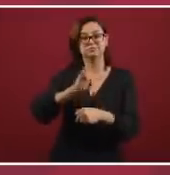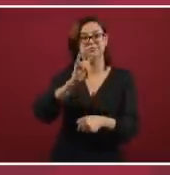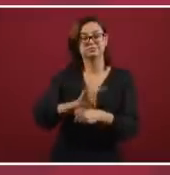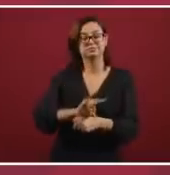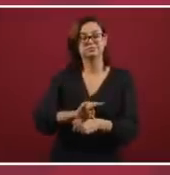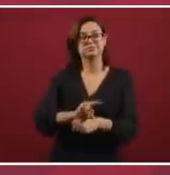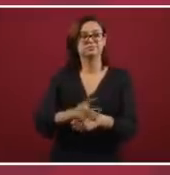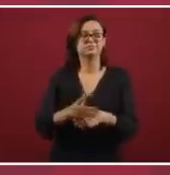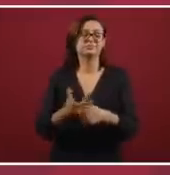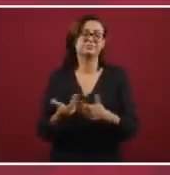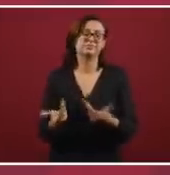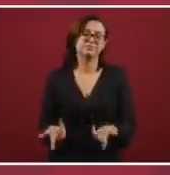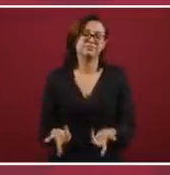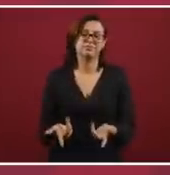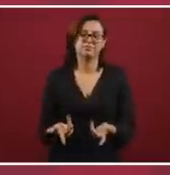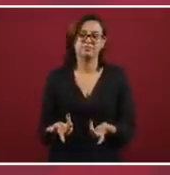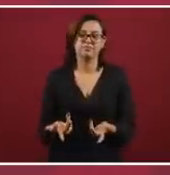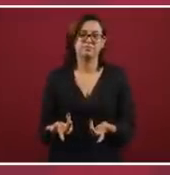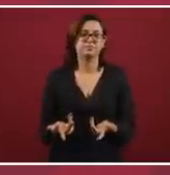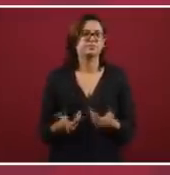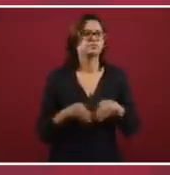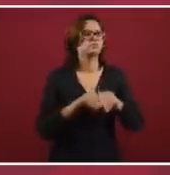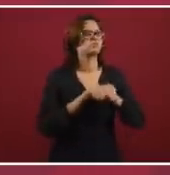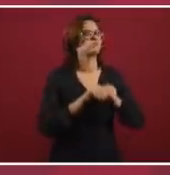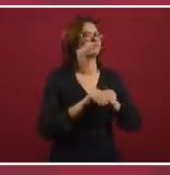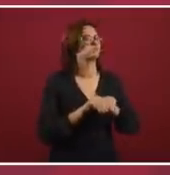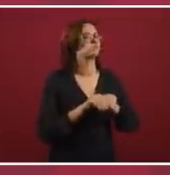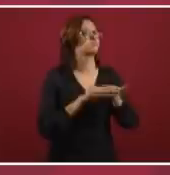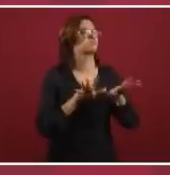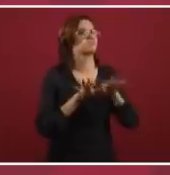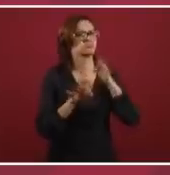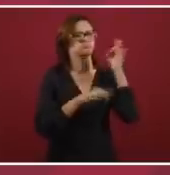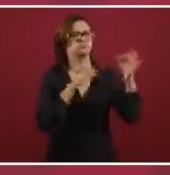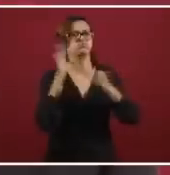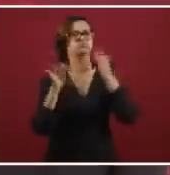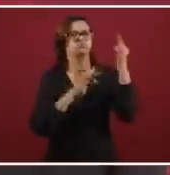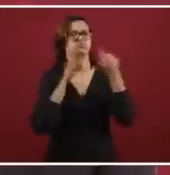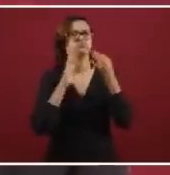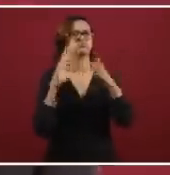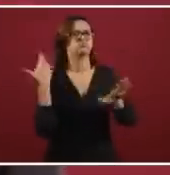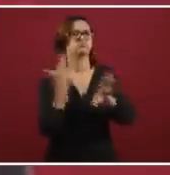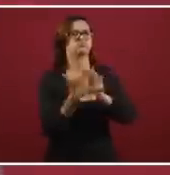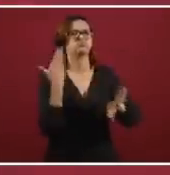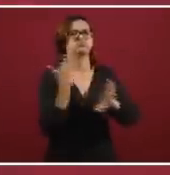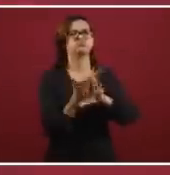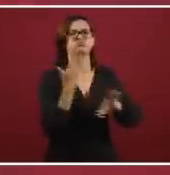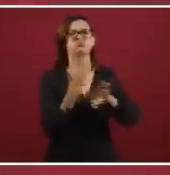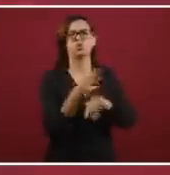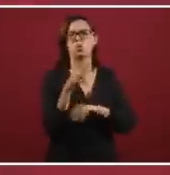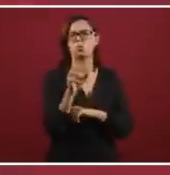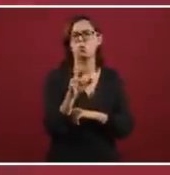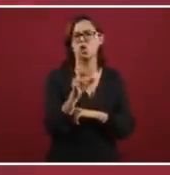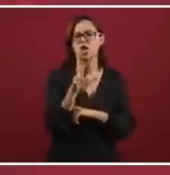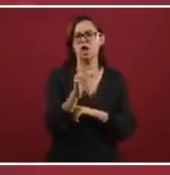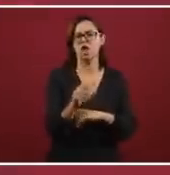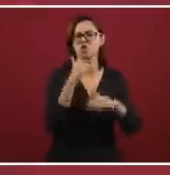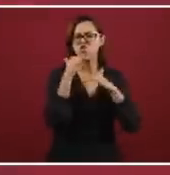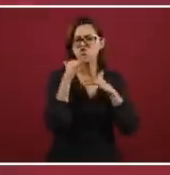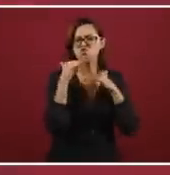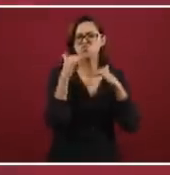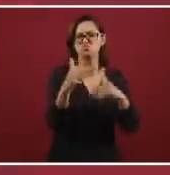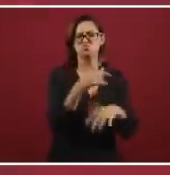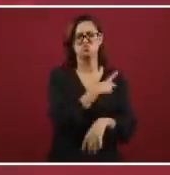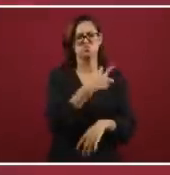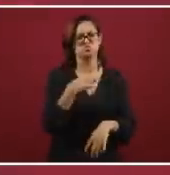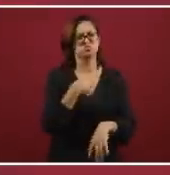o sea, por un lado, públicamente diciendo Moreira corrupto y debe de ir a la